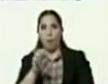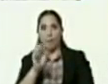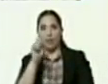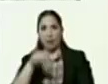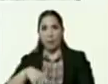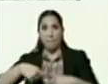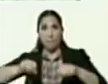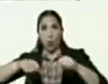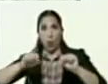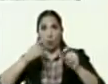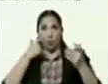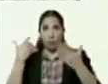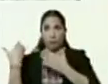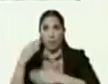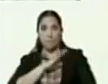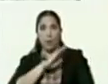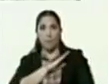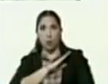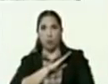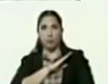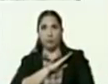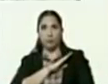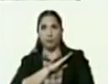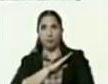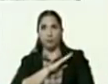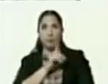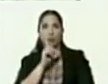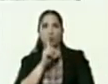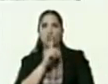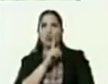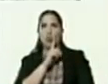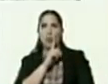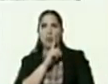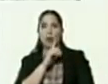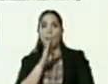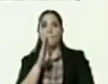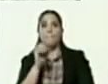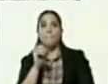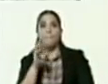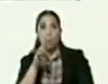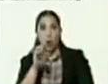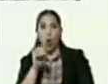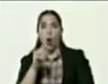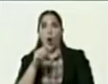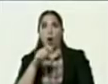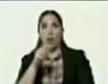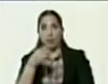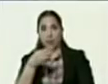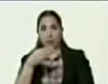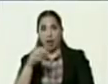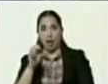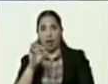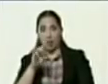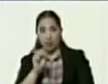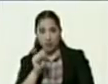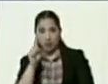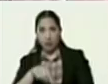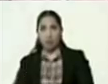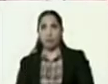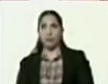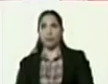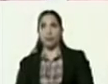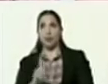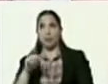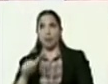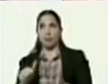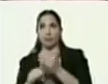motocicletas aquí están los papeles de propiedad de la motocicleta con a nombre de alias el brother es decir de albeiro lobo quintero encontramos